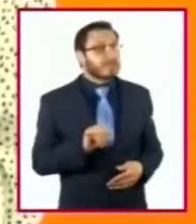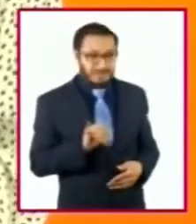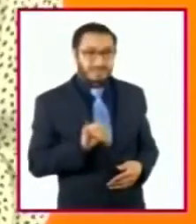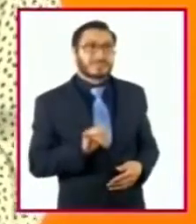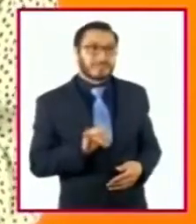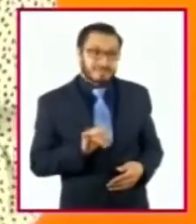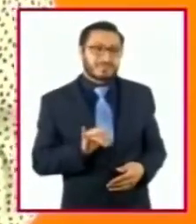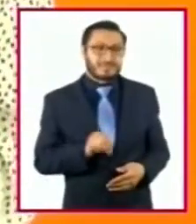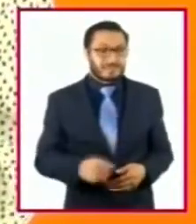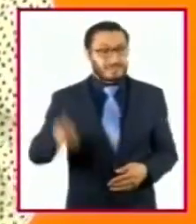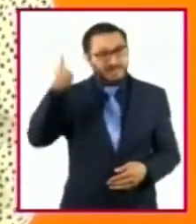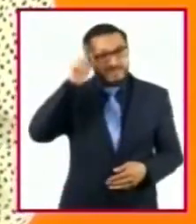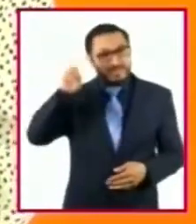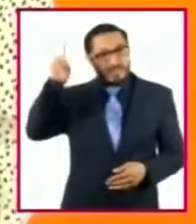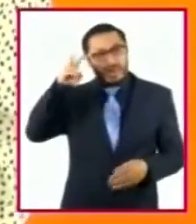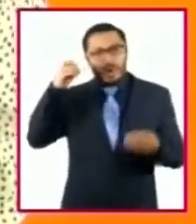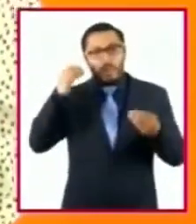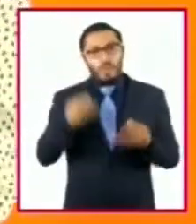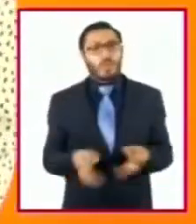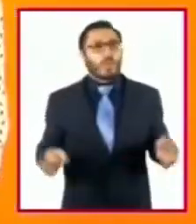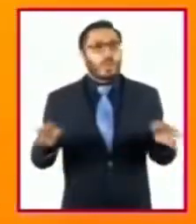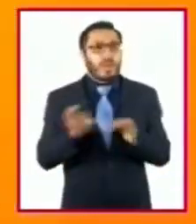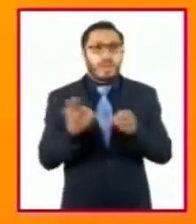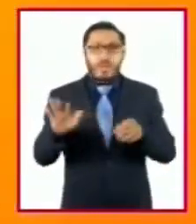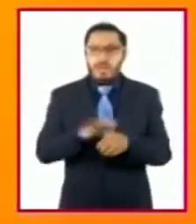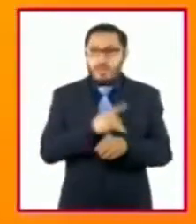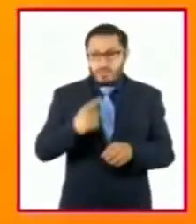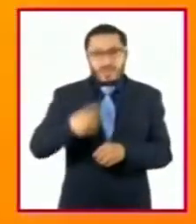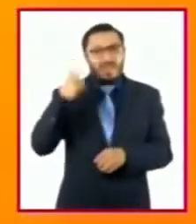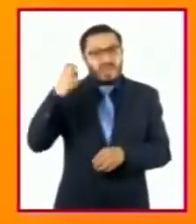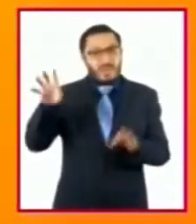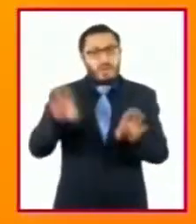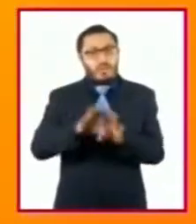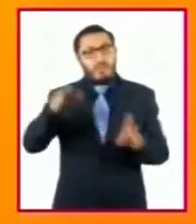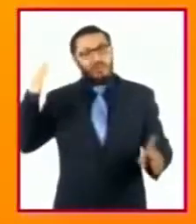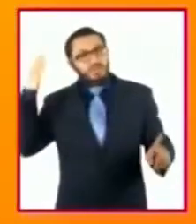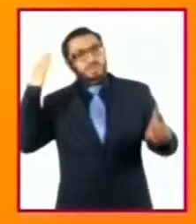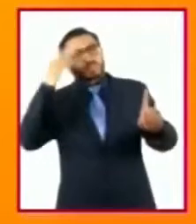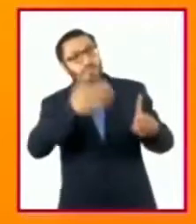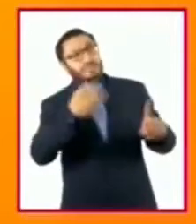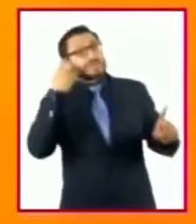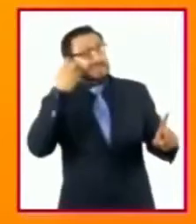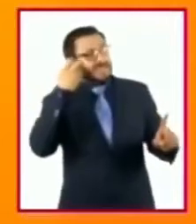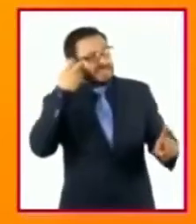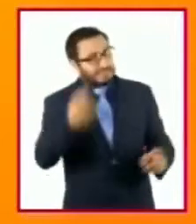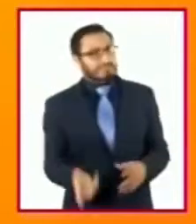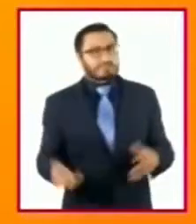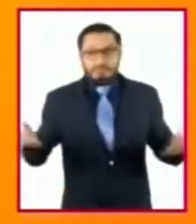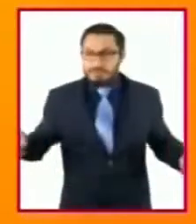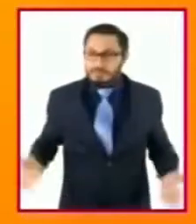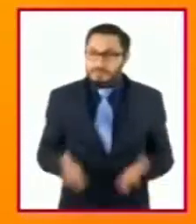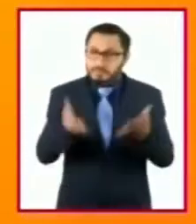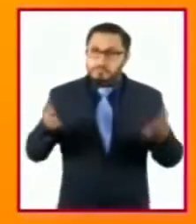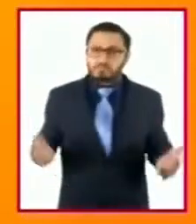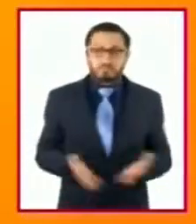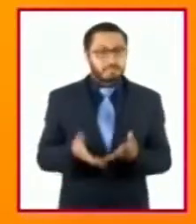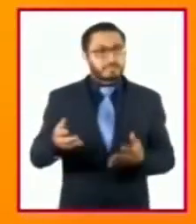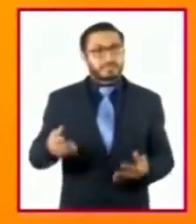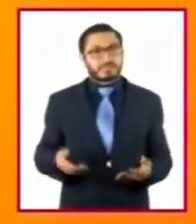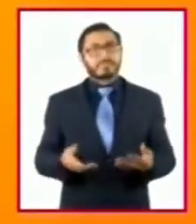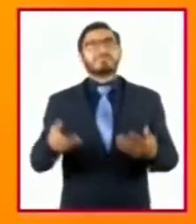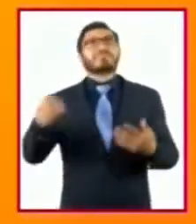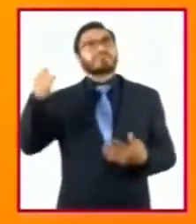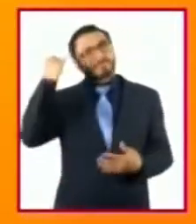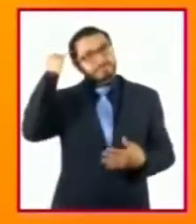es. El sueño es importante porque por supuesto que es una aspiración y es ahí lo que nos va a permitir crear cómo voy a